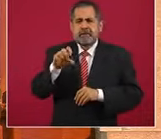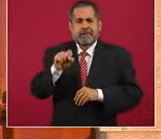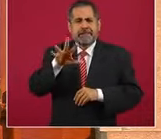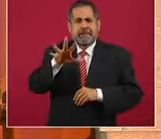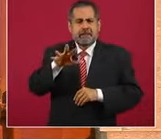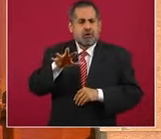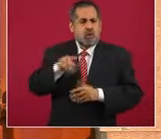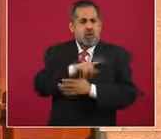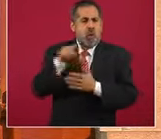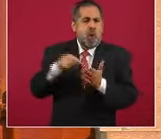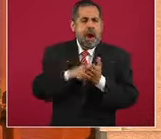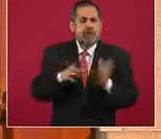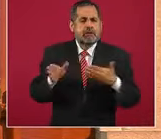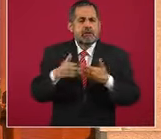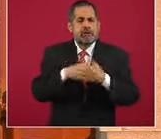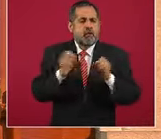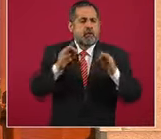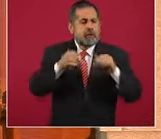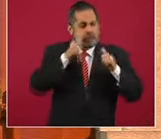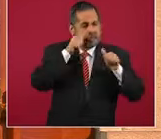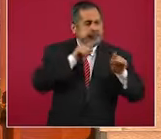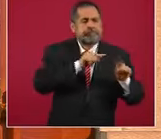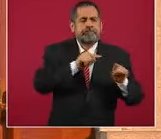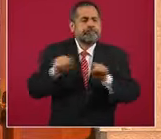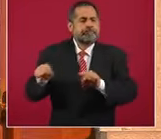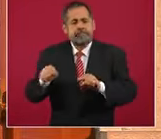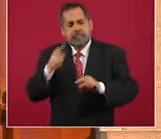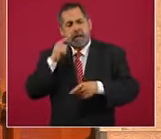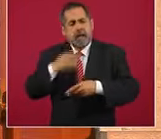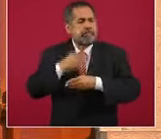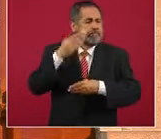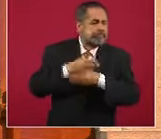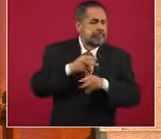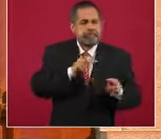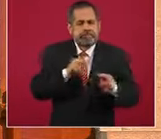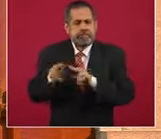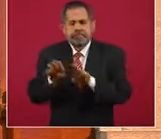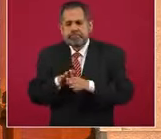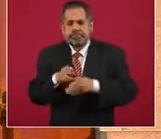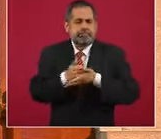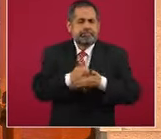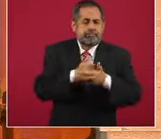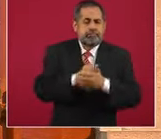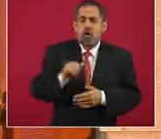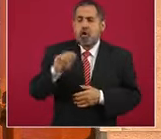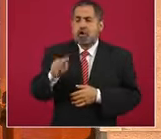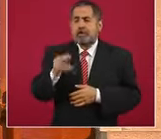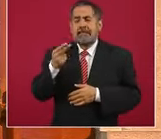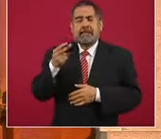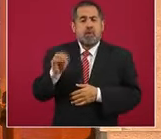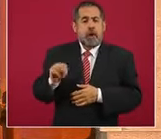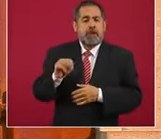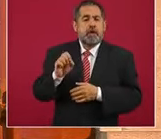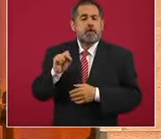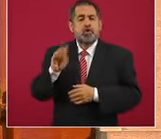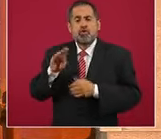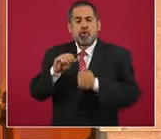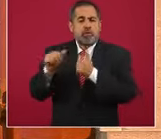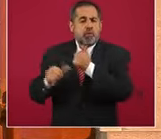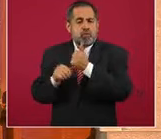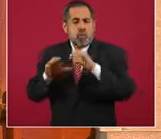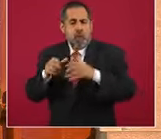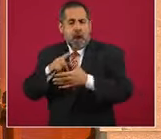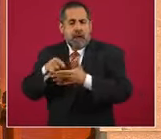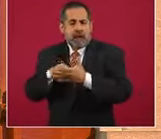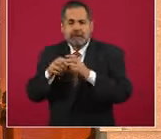165 estaciones de seguridad en carreteras, 89 subestaciones, empeñados un poco